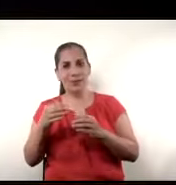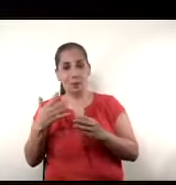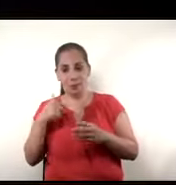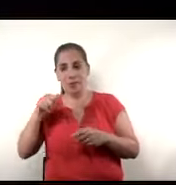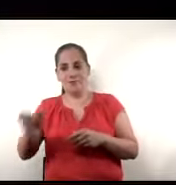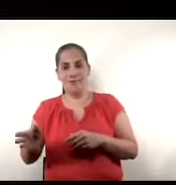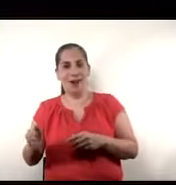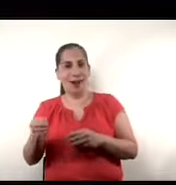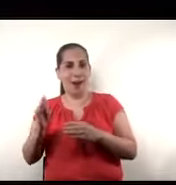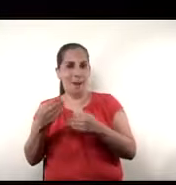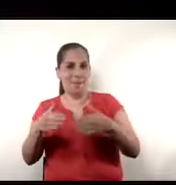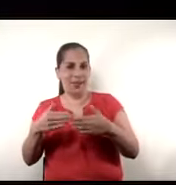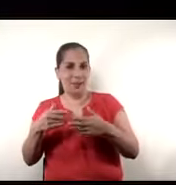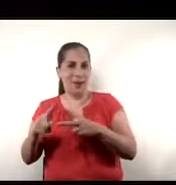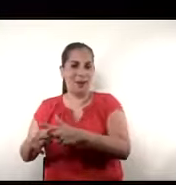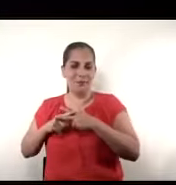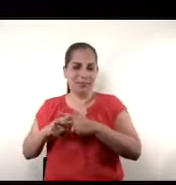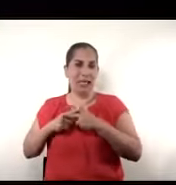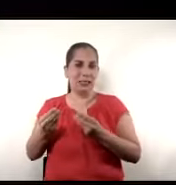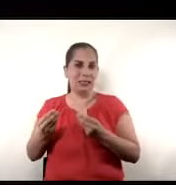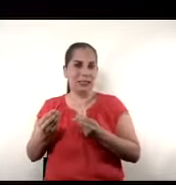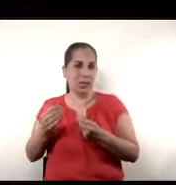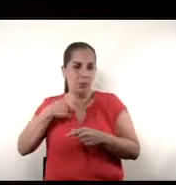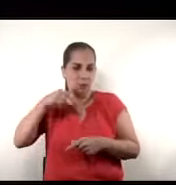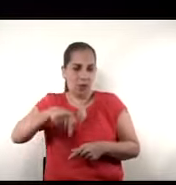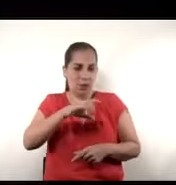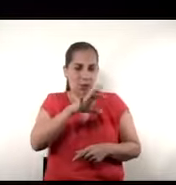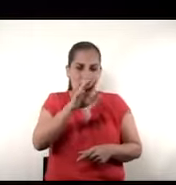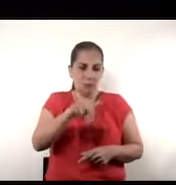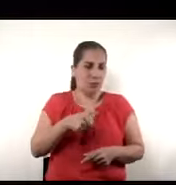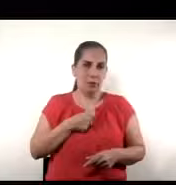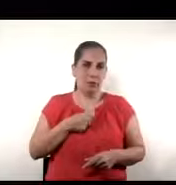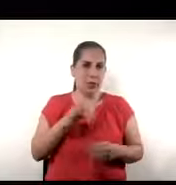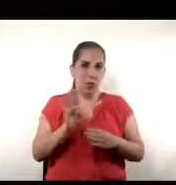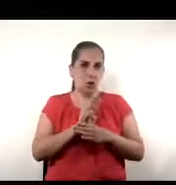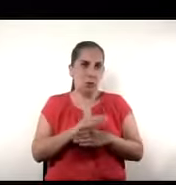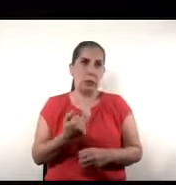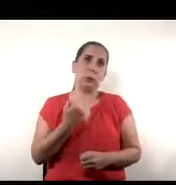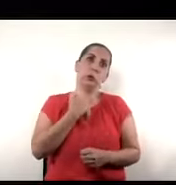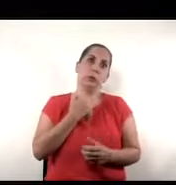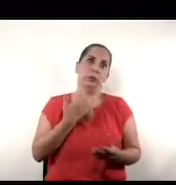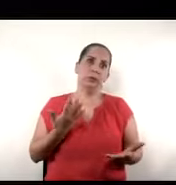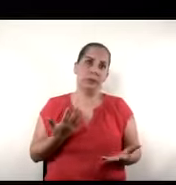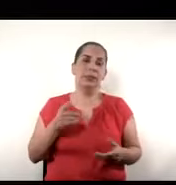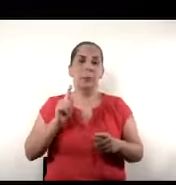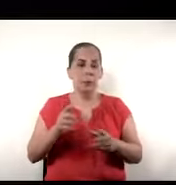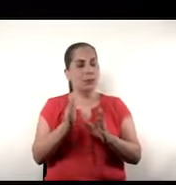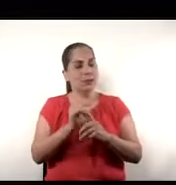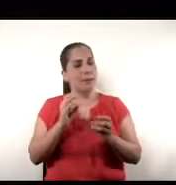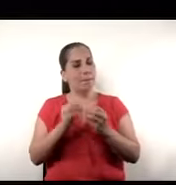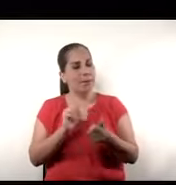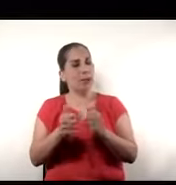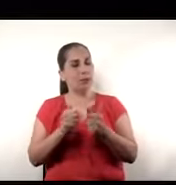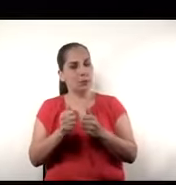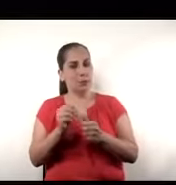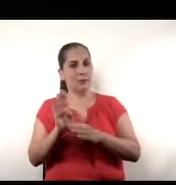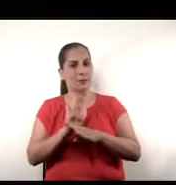porque aquí en Costa Rica los bancos los matan. Entonces, perdamos el miedo a la competencia. Tenemos que introducir mayor competencia en el sector